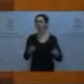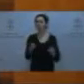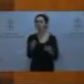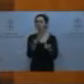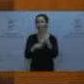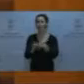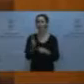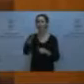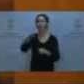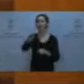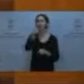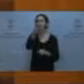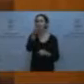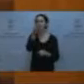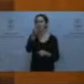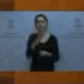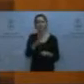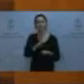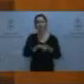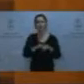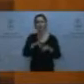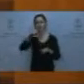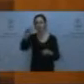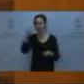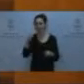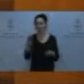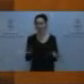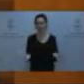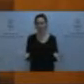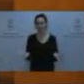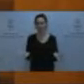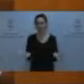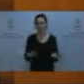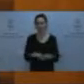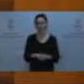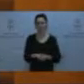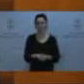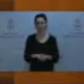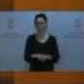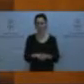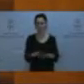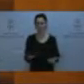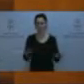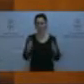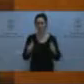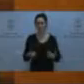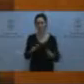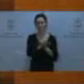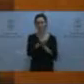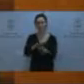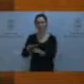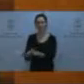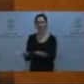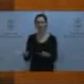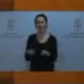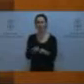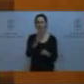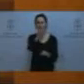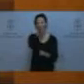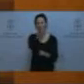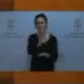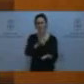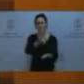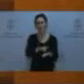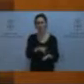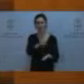el salmón, una especie única, y eso no se le escapa a nadie. Y, por tanto, bueno, pues en esta materia, como en otras muchas que sobre las que ustedes